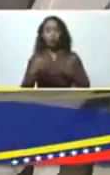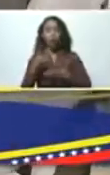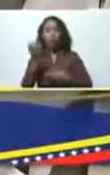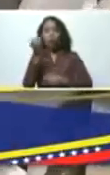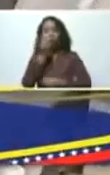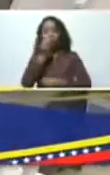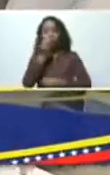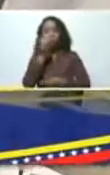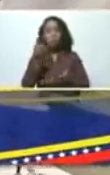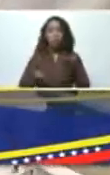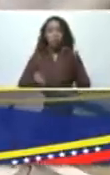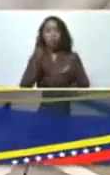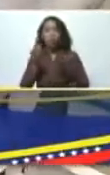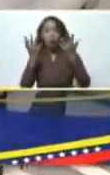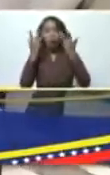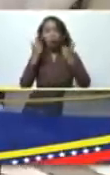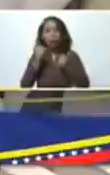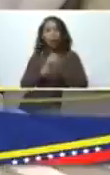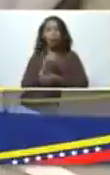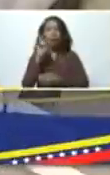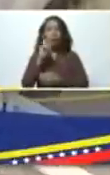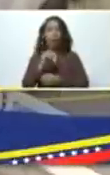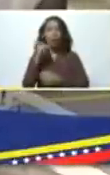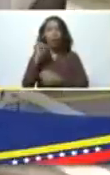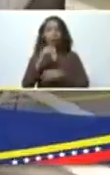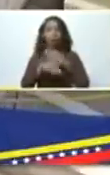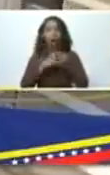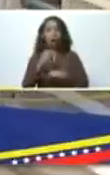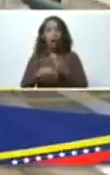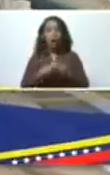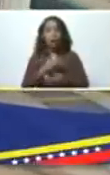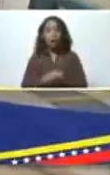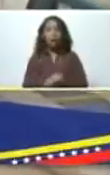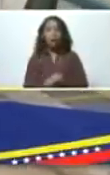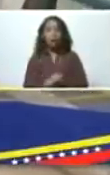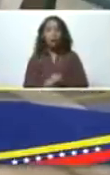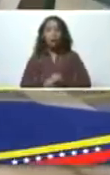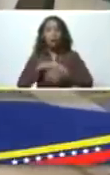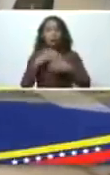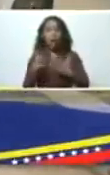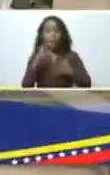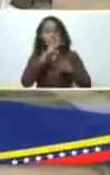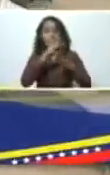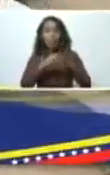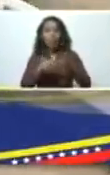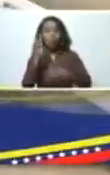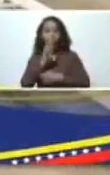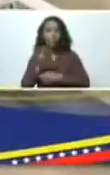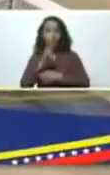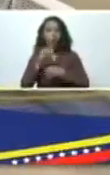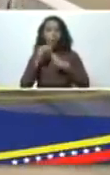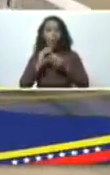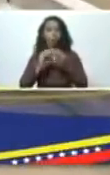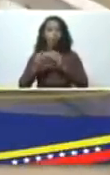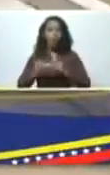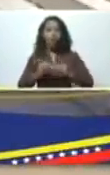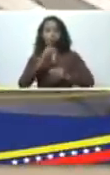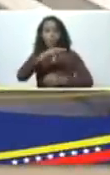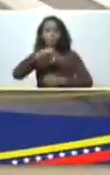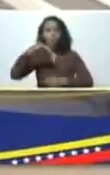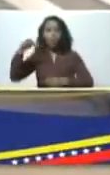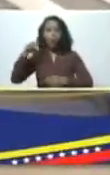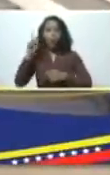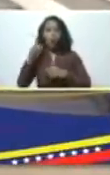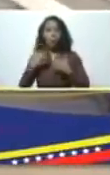alimentos balanceados animales y también lo que se llama el pastificio, que es el material que se usa para elaborar las pastas.